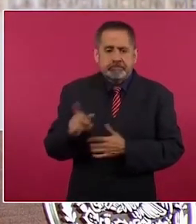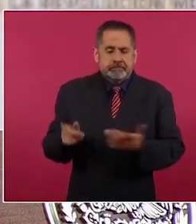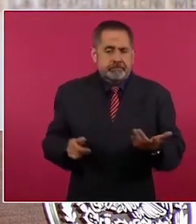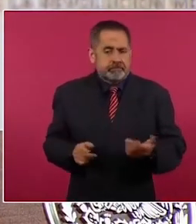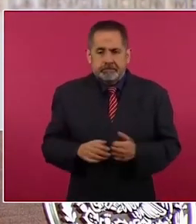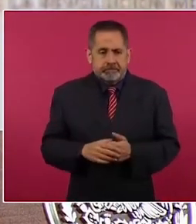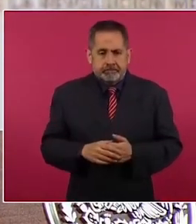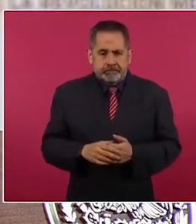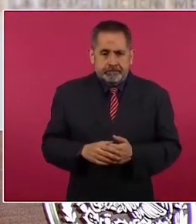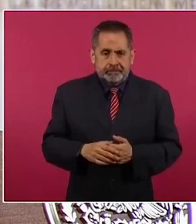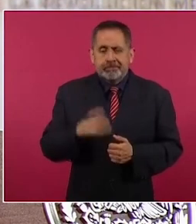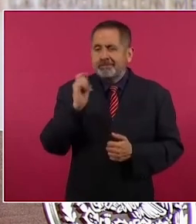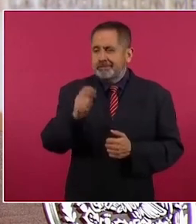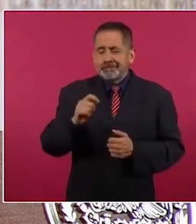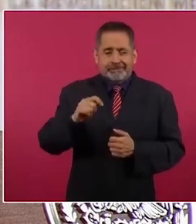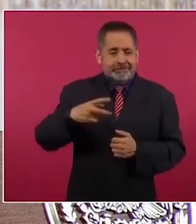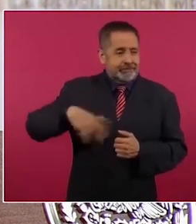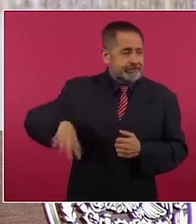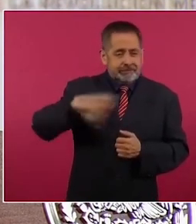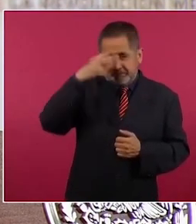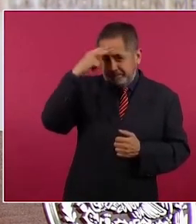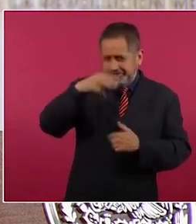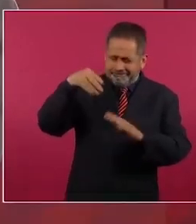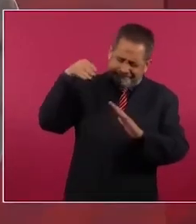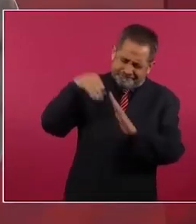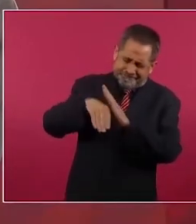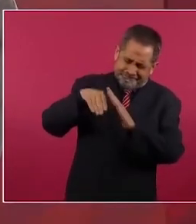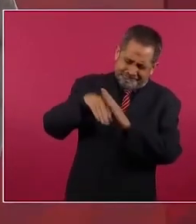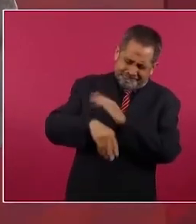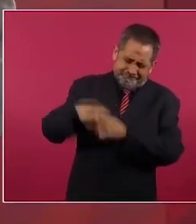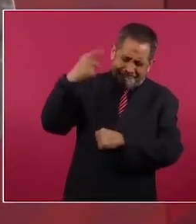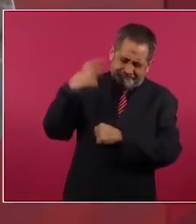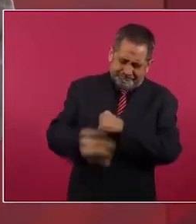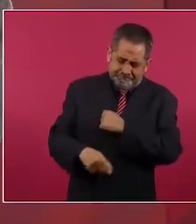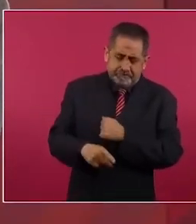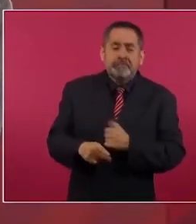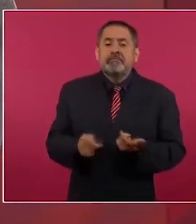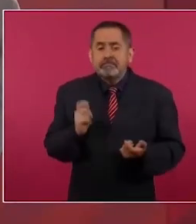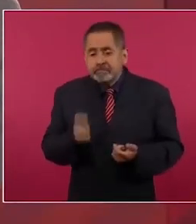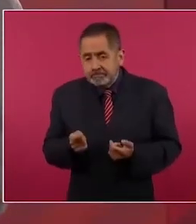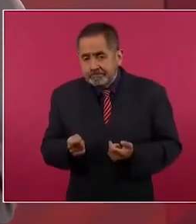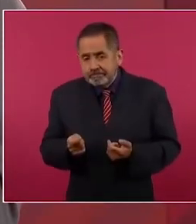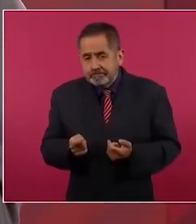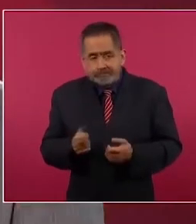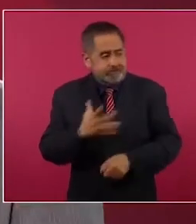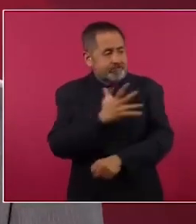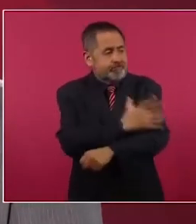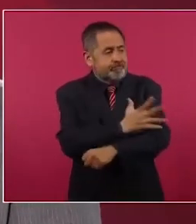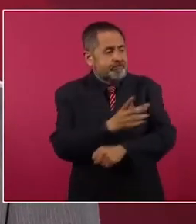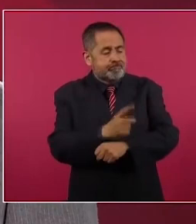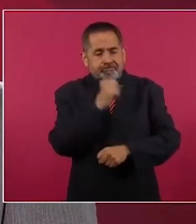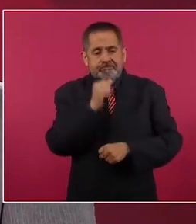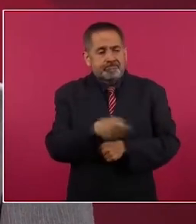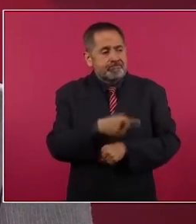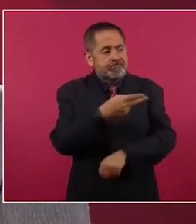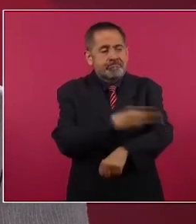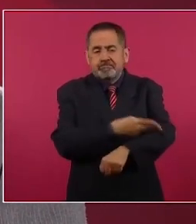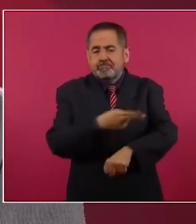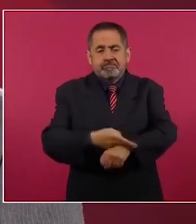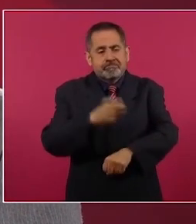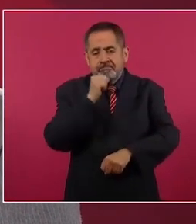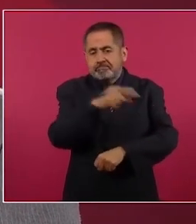Porque nada ha dañado más a México que la deshonestidad de los